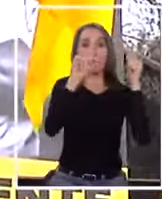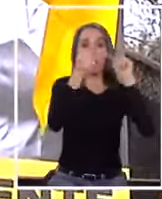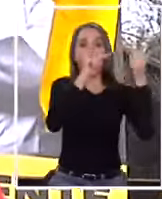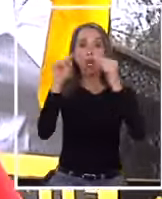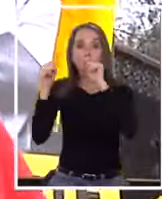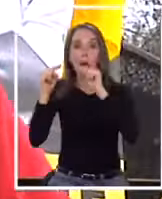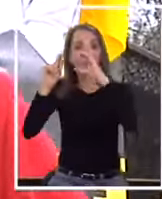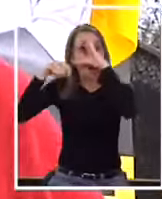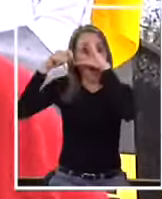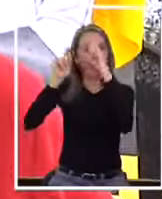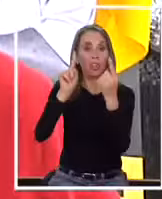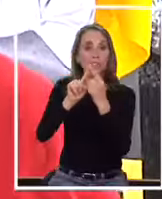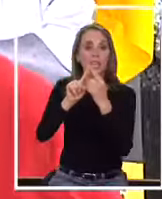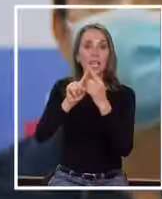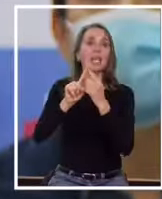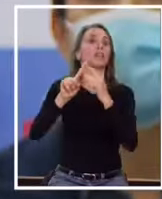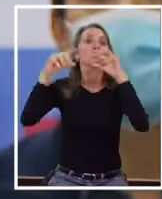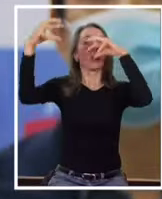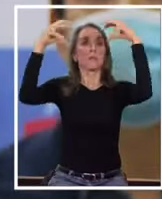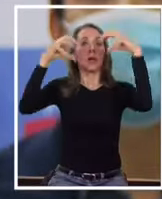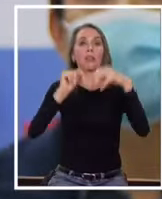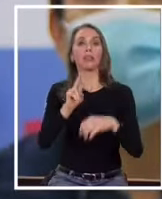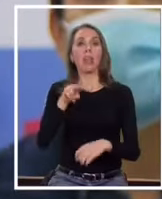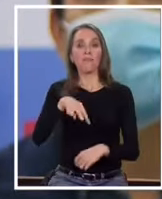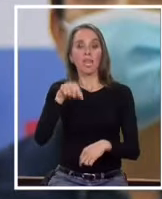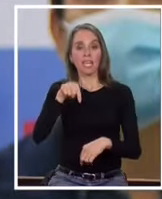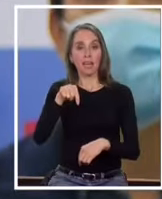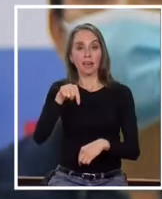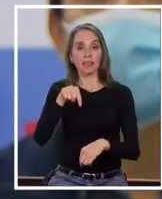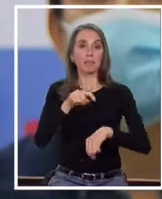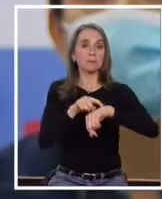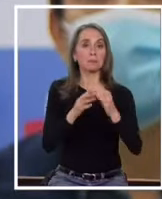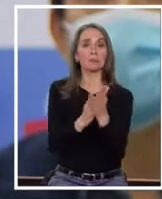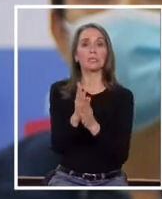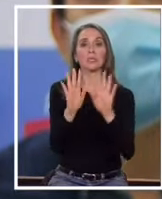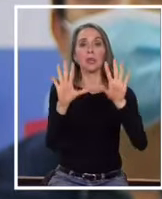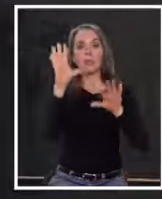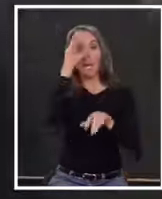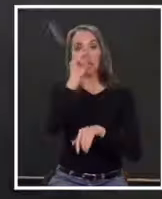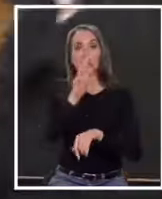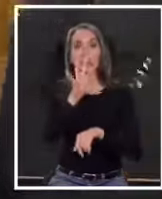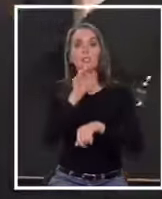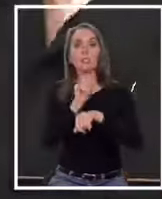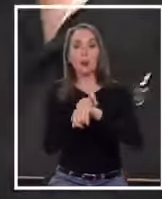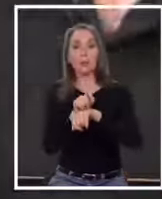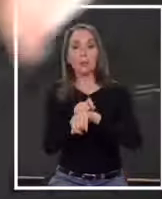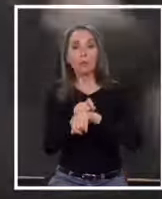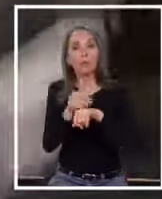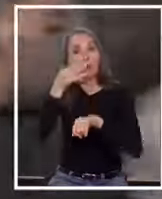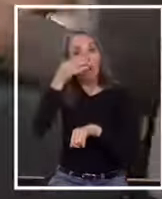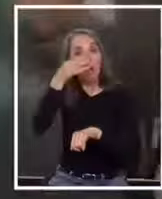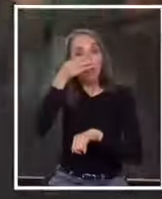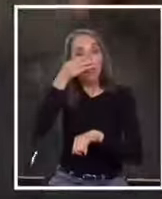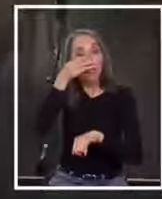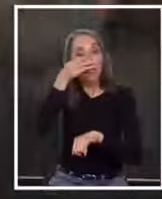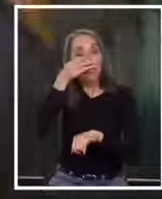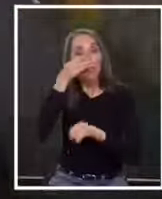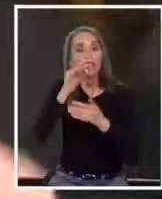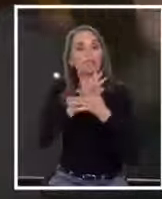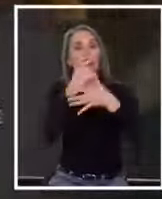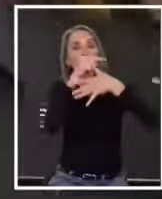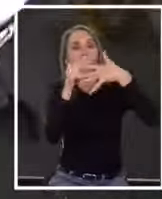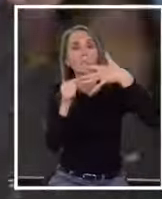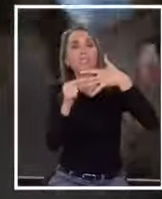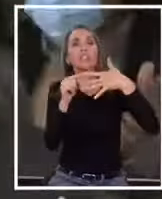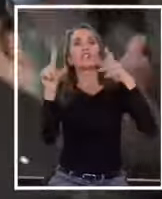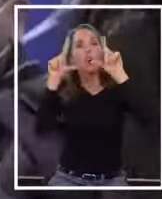en vivo desde los estudios de Televisión Nacional de Chile desde las 22 horas con 35 minutos y podrán ser vistos a través de todas